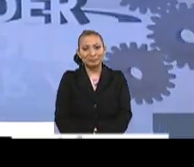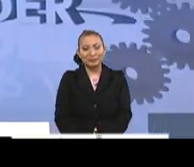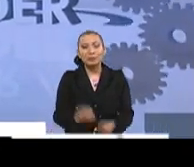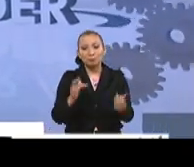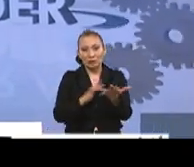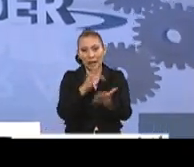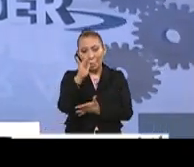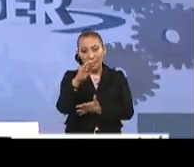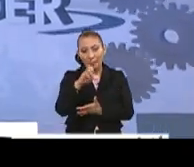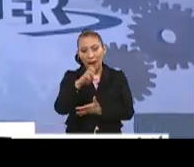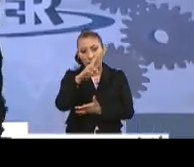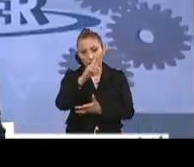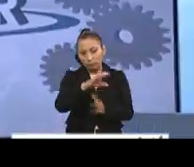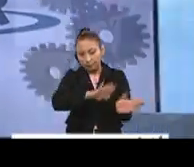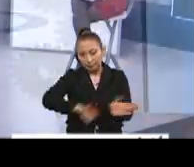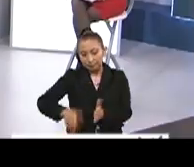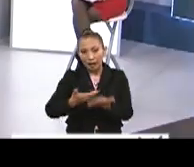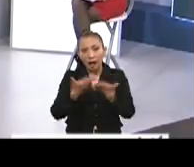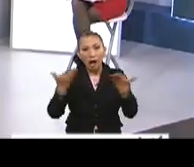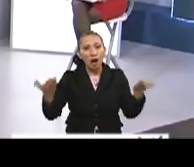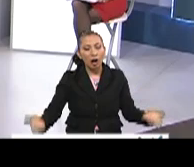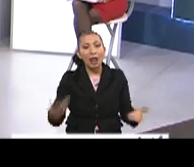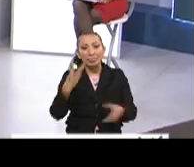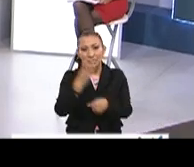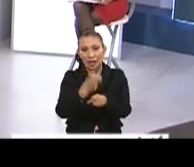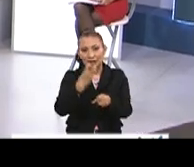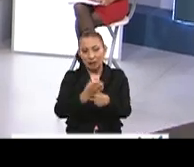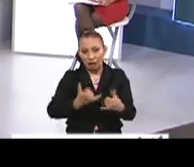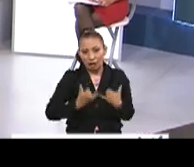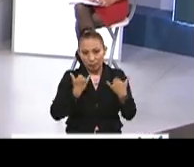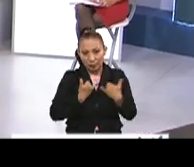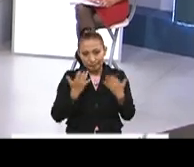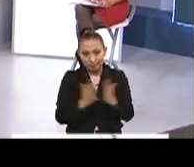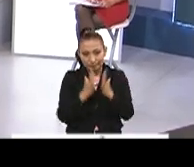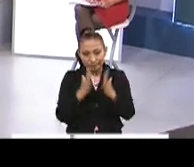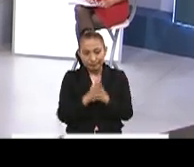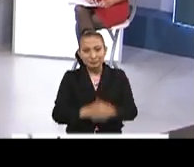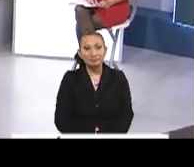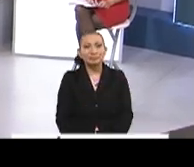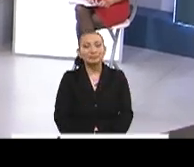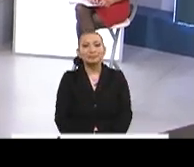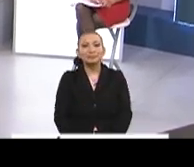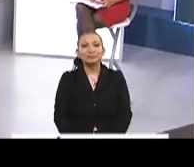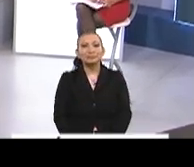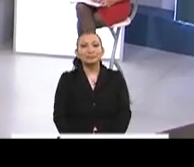Muchas gracias, Marco. Tenemos a nuestro tercer participante.